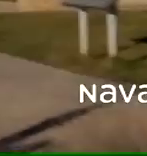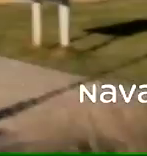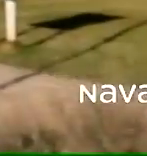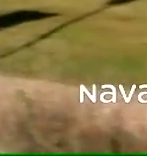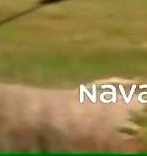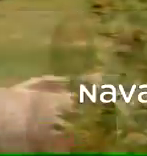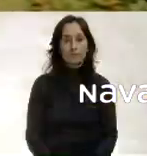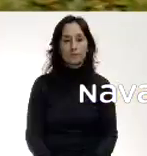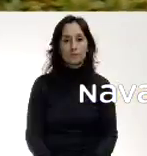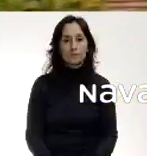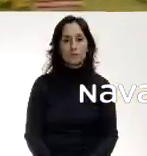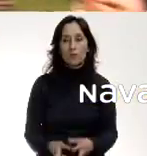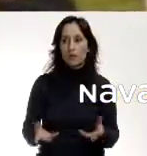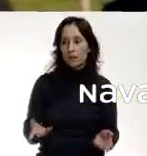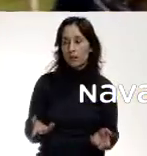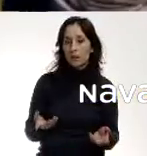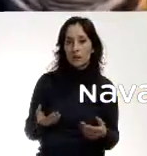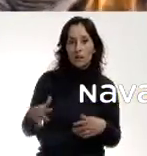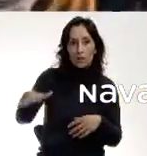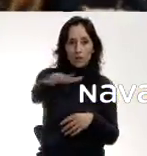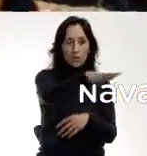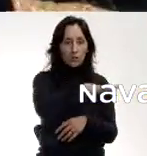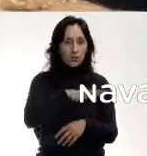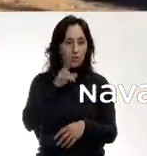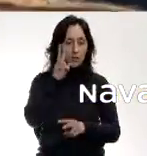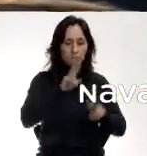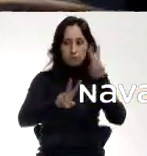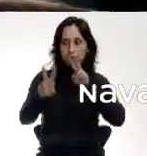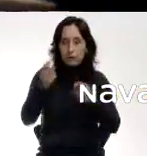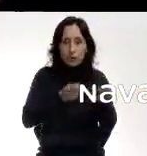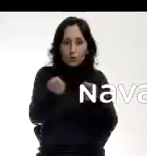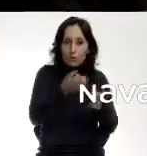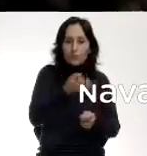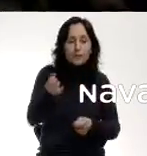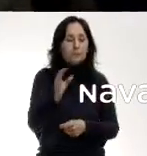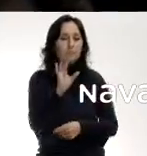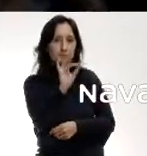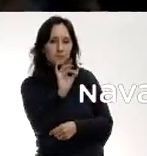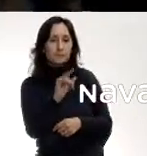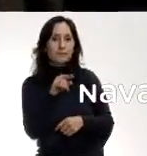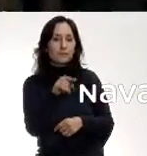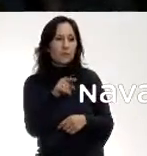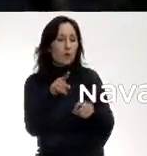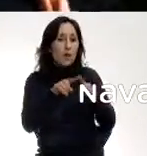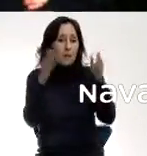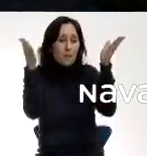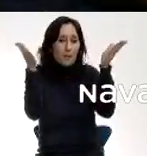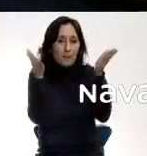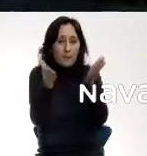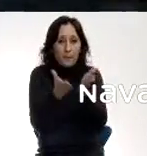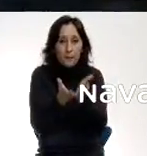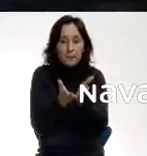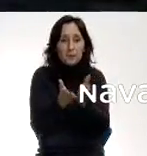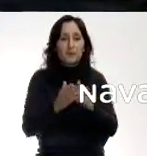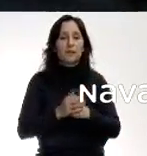Desde luego, vistas para controlar todo aquel que venía las tienen, ¿no? Eso es. Aquí en una villa, esto es un pequeño valle, es un promontorio de un poco más